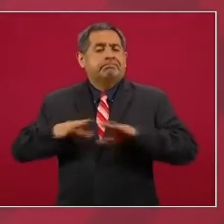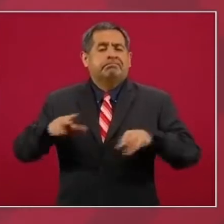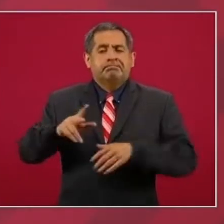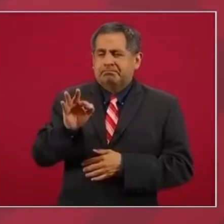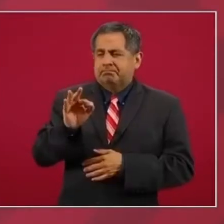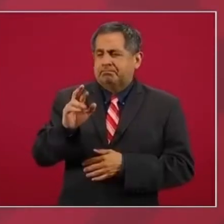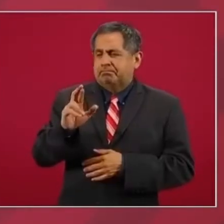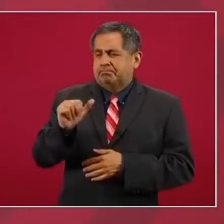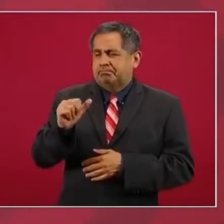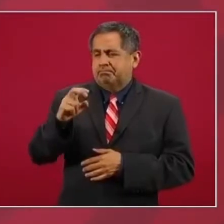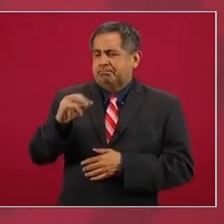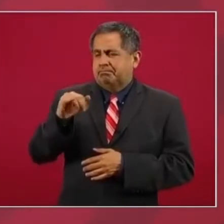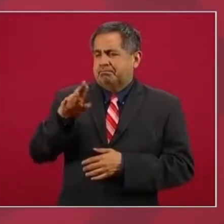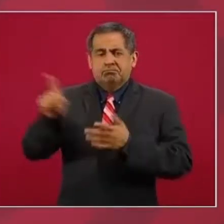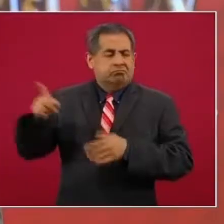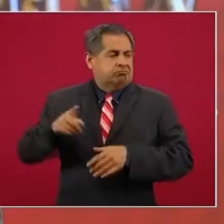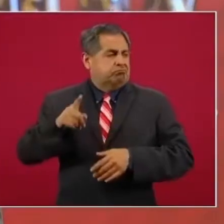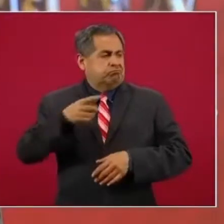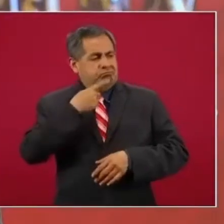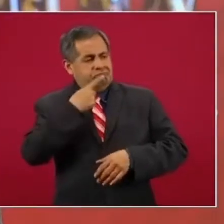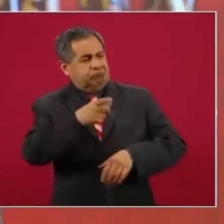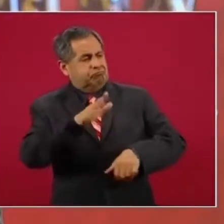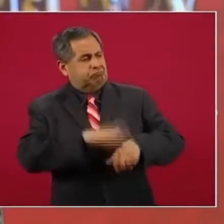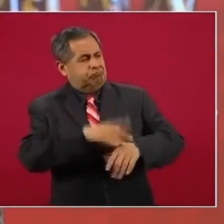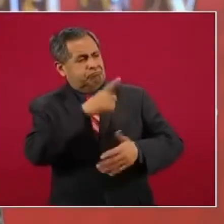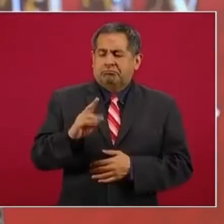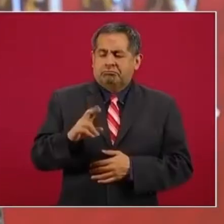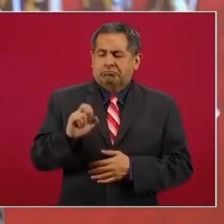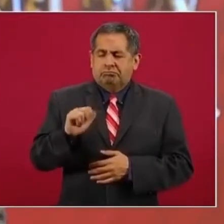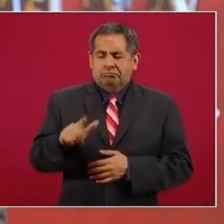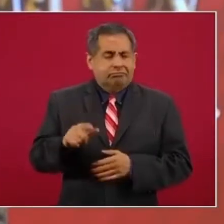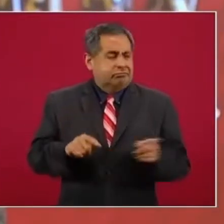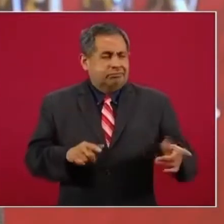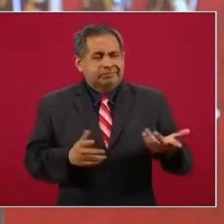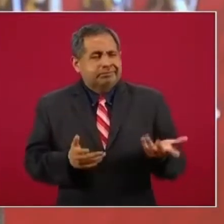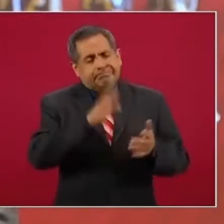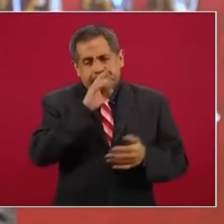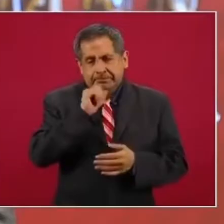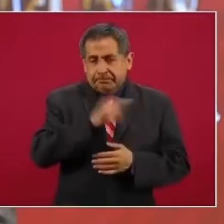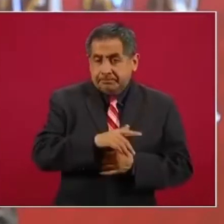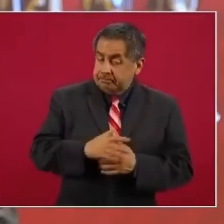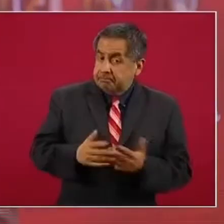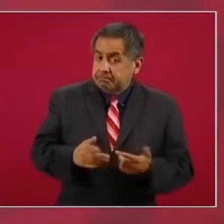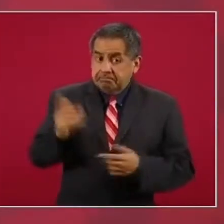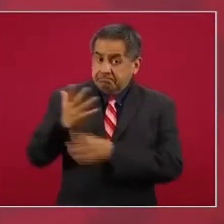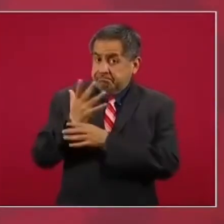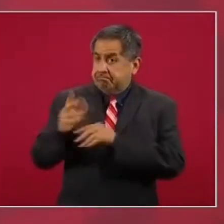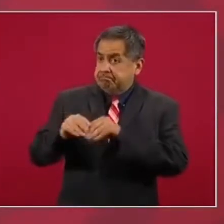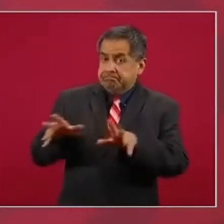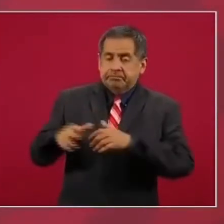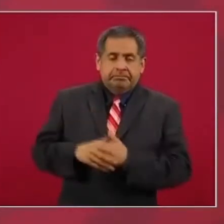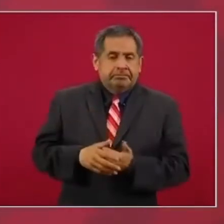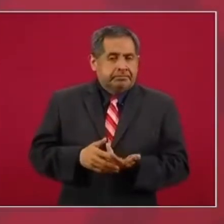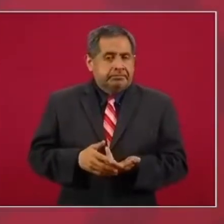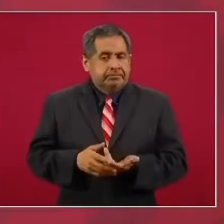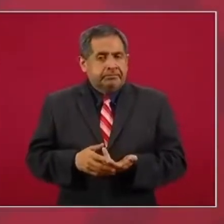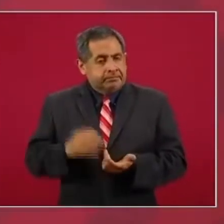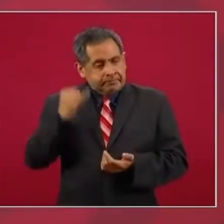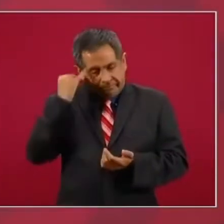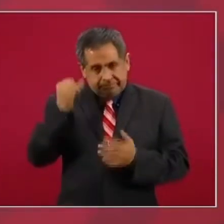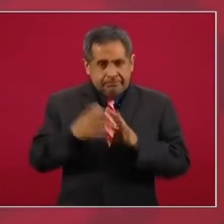Francisco, una condena al neoliberalismo. ¿Cómo es la política